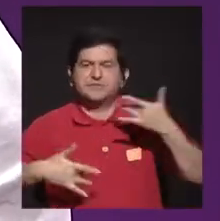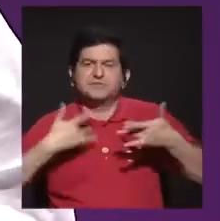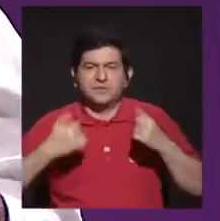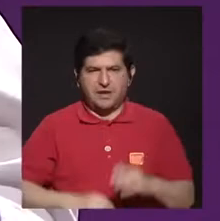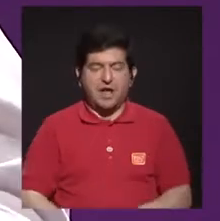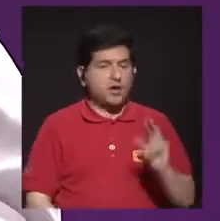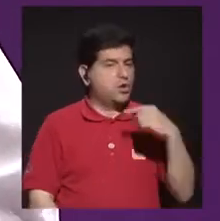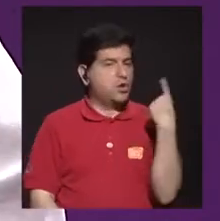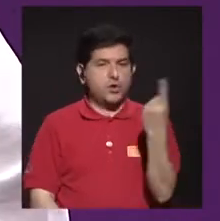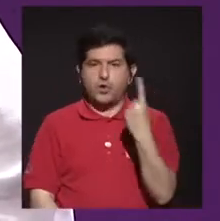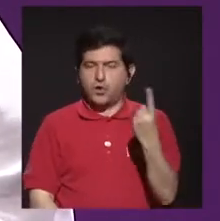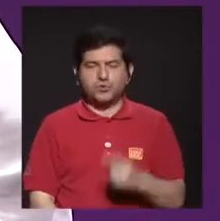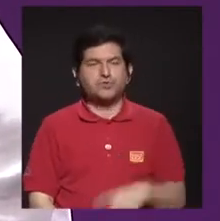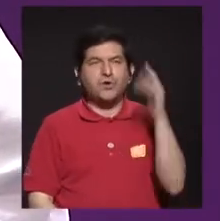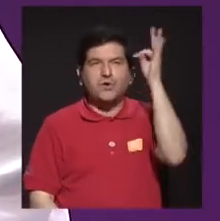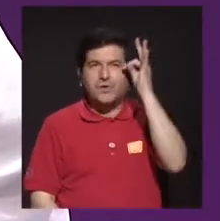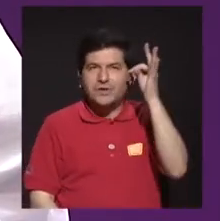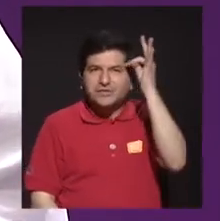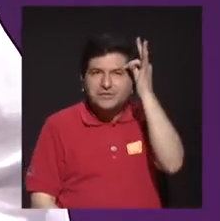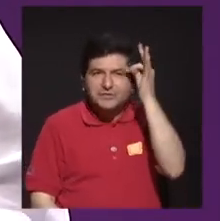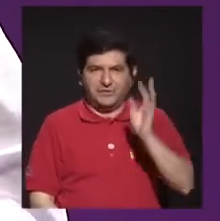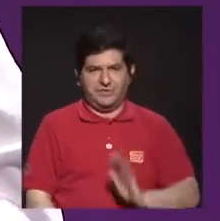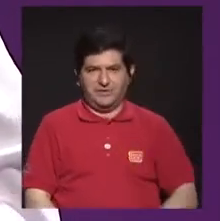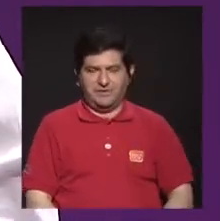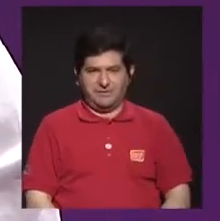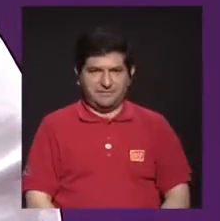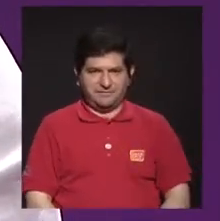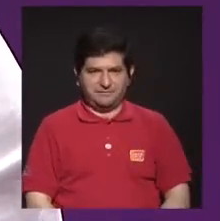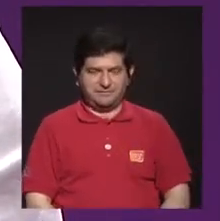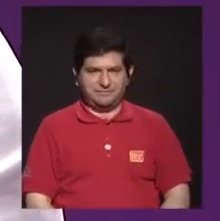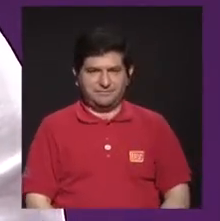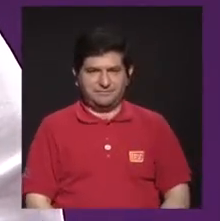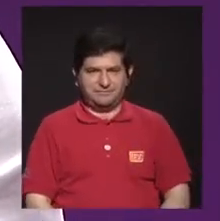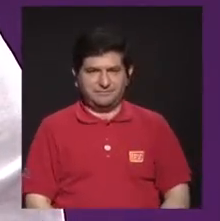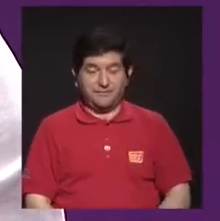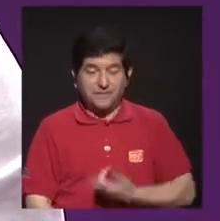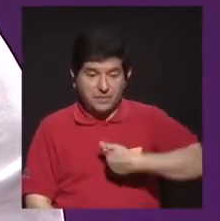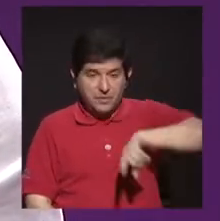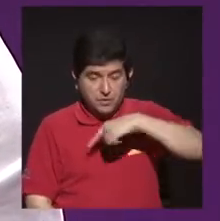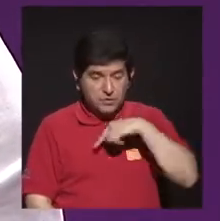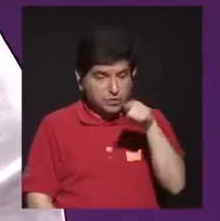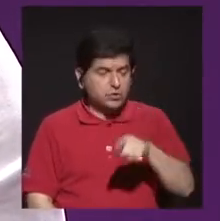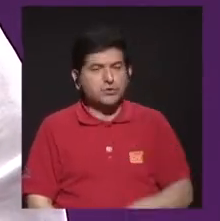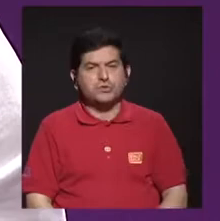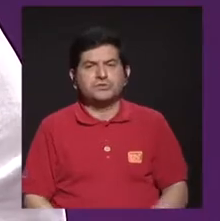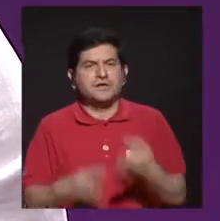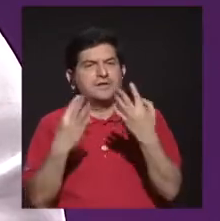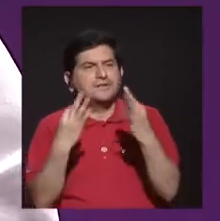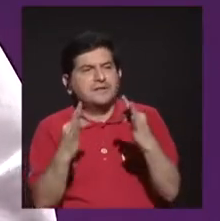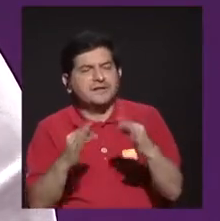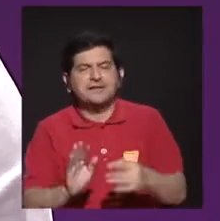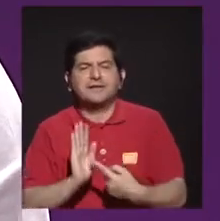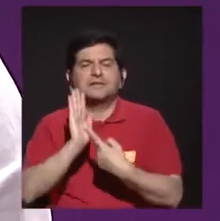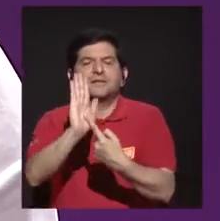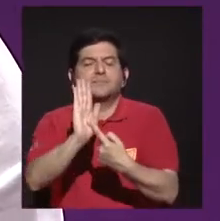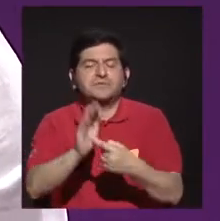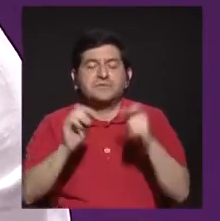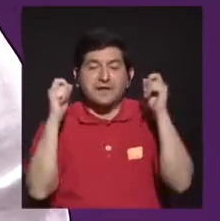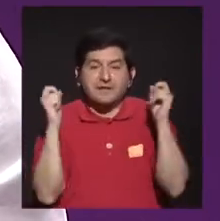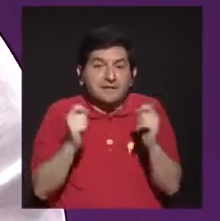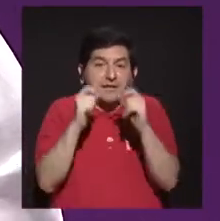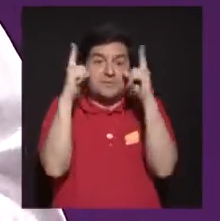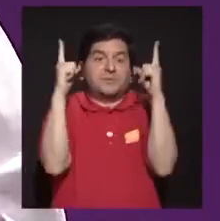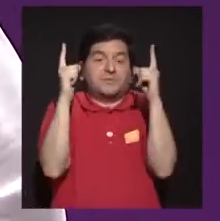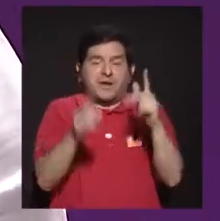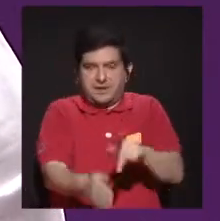no solamente llevamos teoría, ¿verdad?, sino que le hacemos enseñar lo que es el asombro.